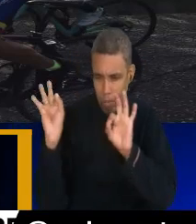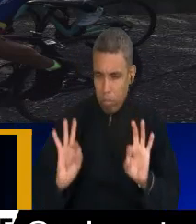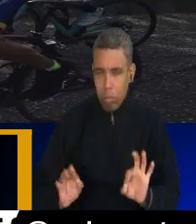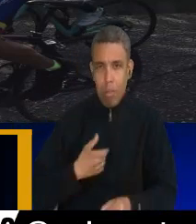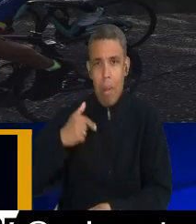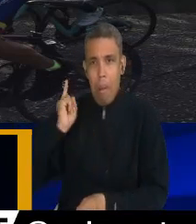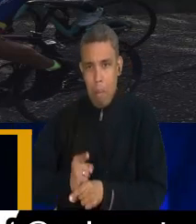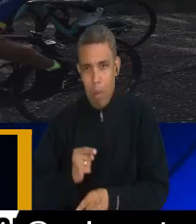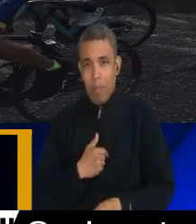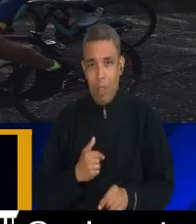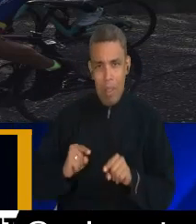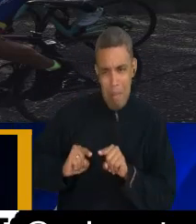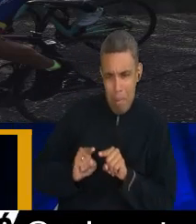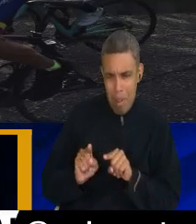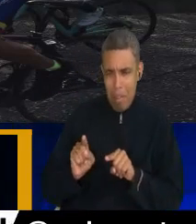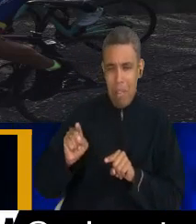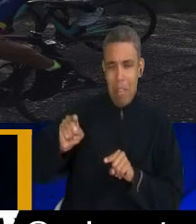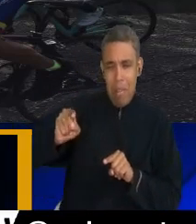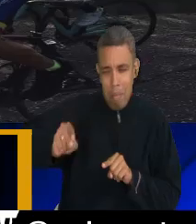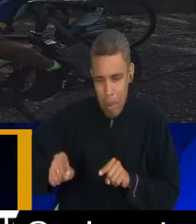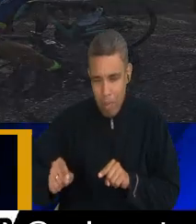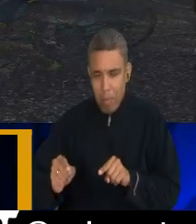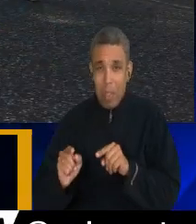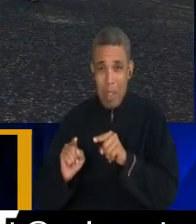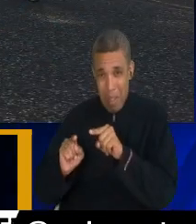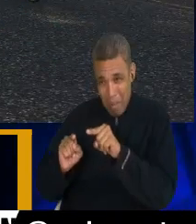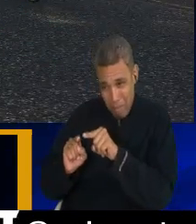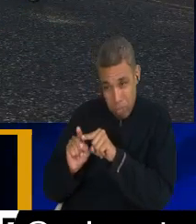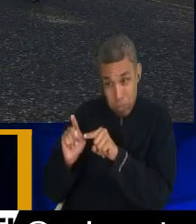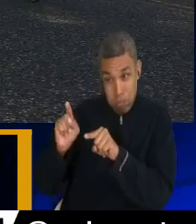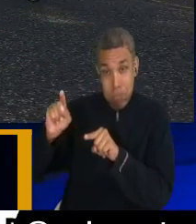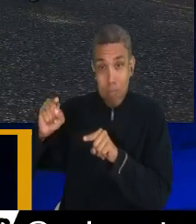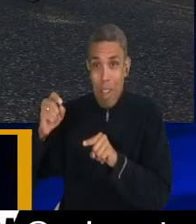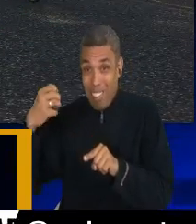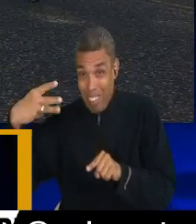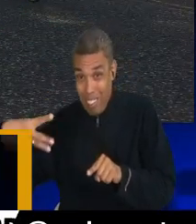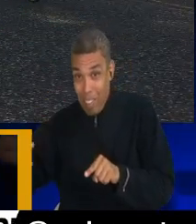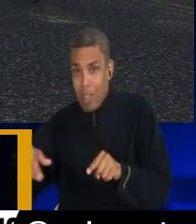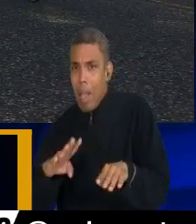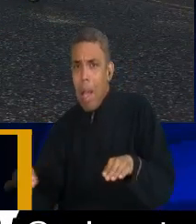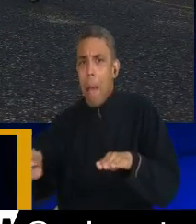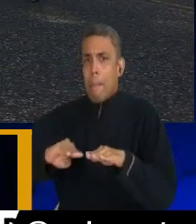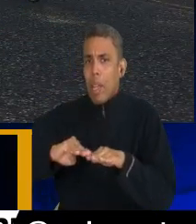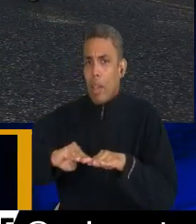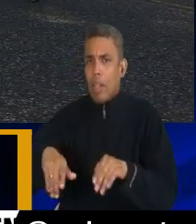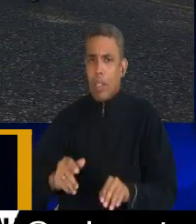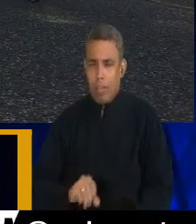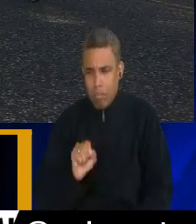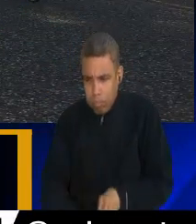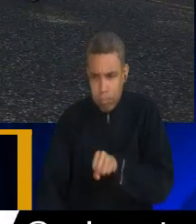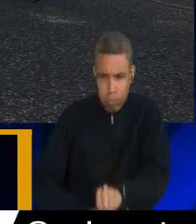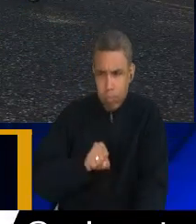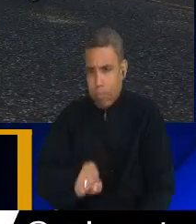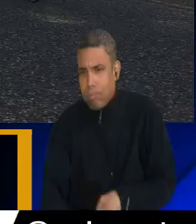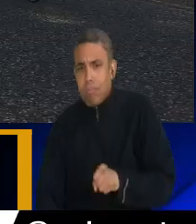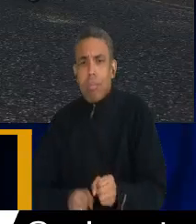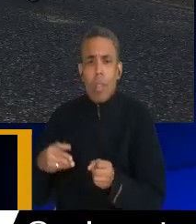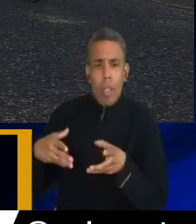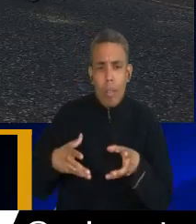y teníamos que pasar antes por en ferry, llegamos puntuales para poder hacer el transbordo en ferry, todo dentro de lo que estaba presupuestado.